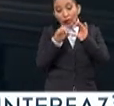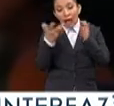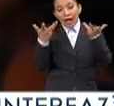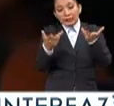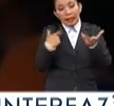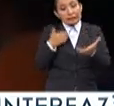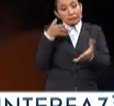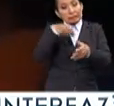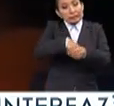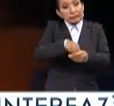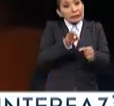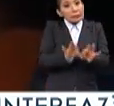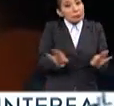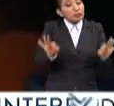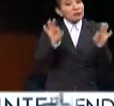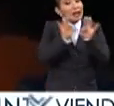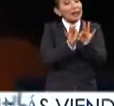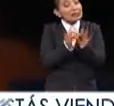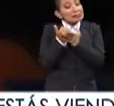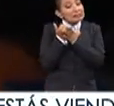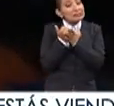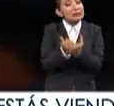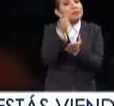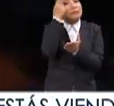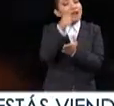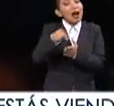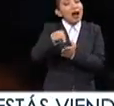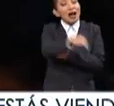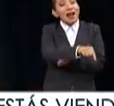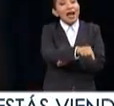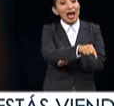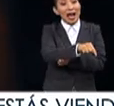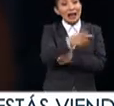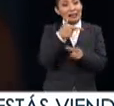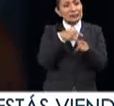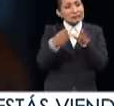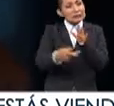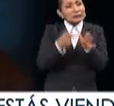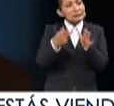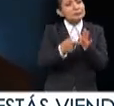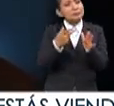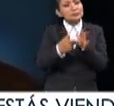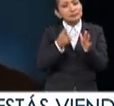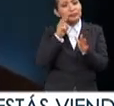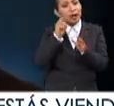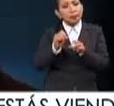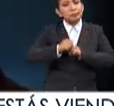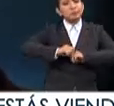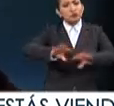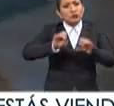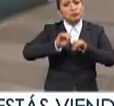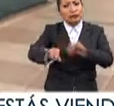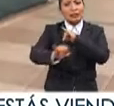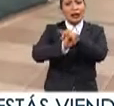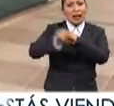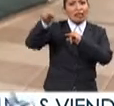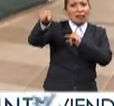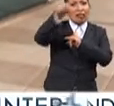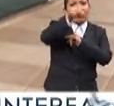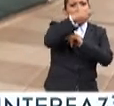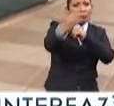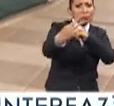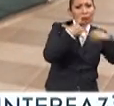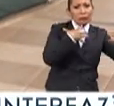jugar un papel muy importante para que para que esos fakes permanentemente que que nos están bombardeando por unas partes y otras